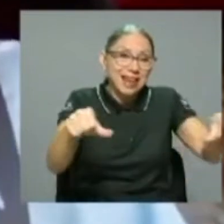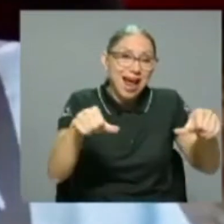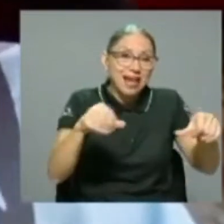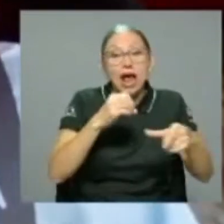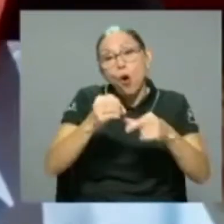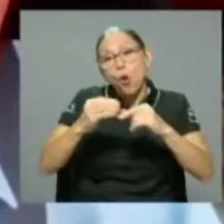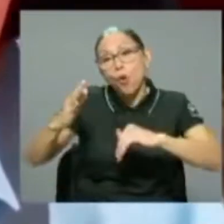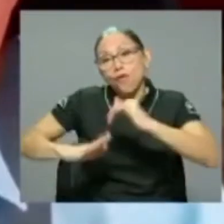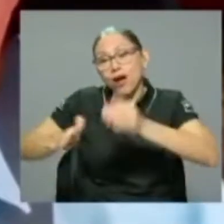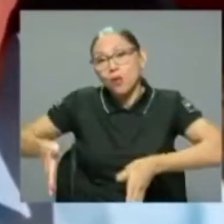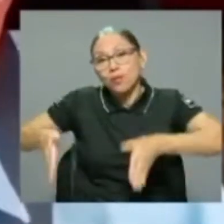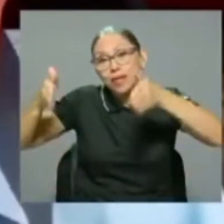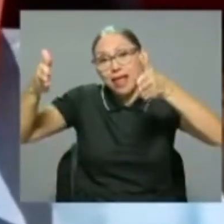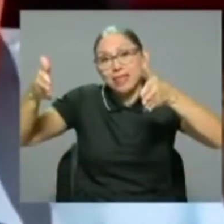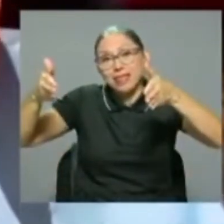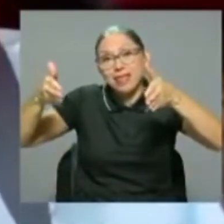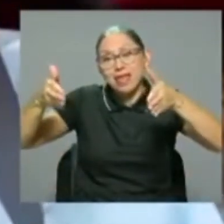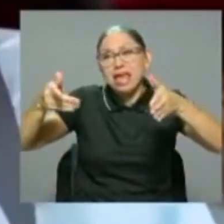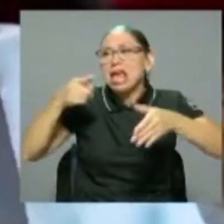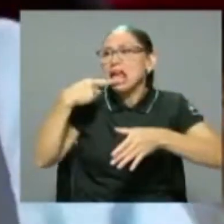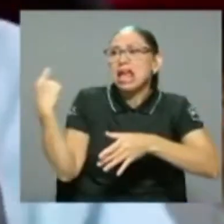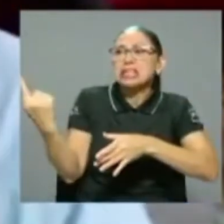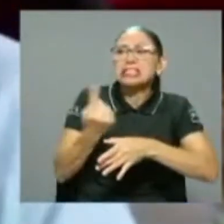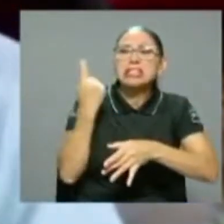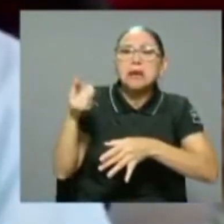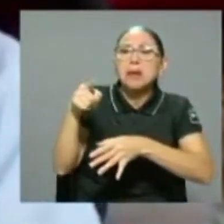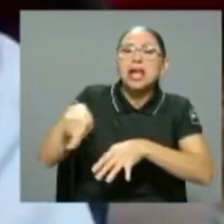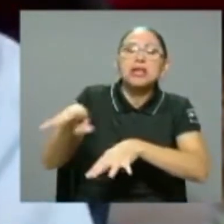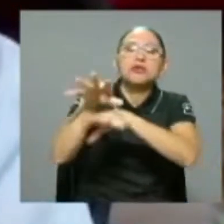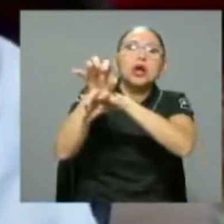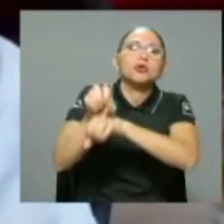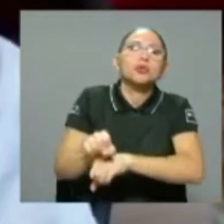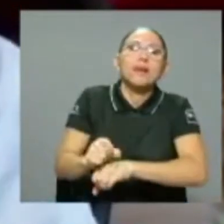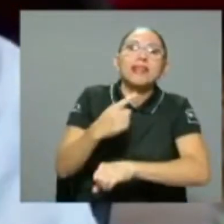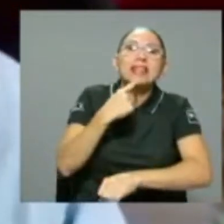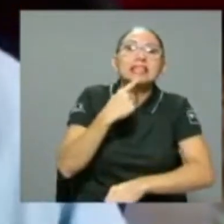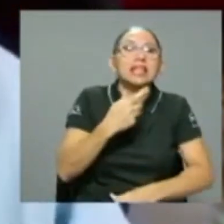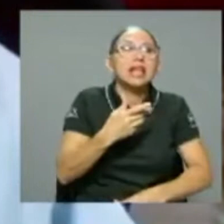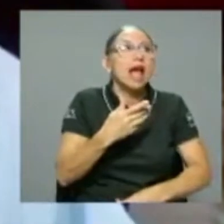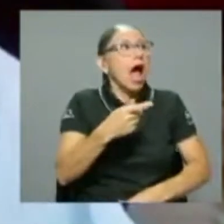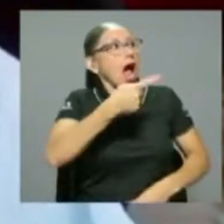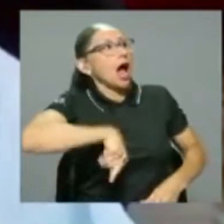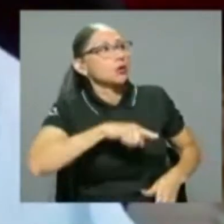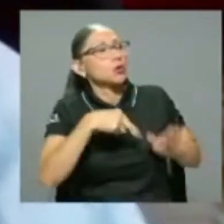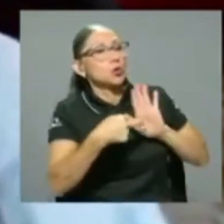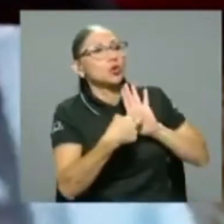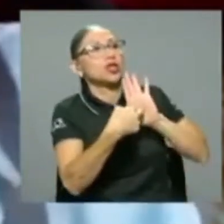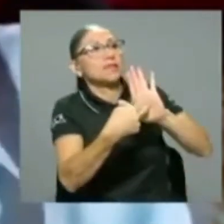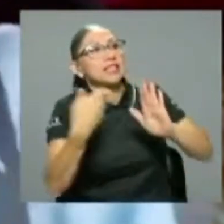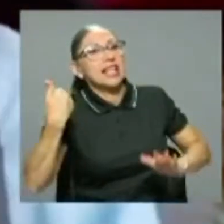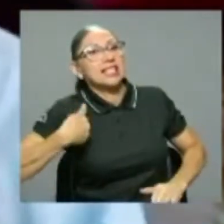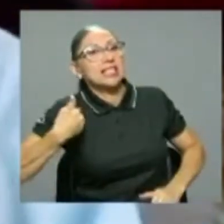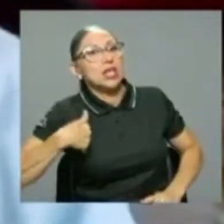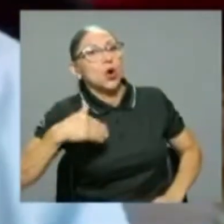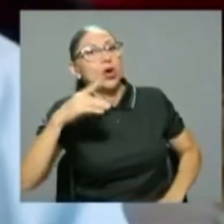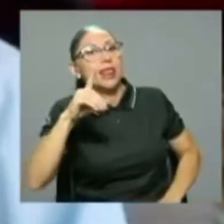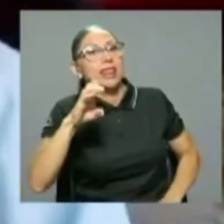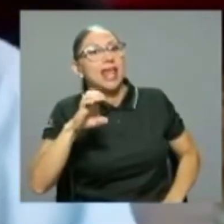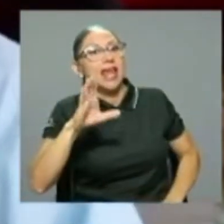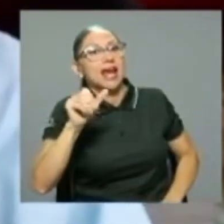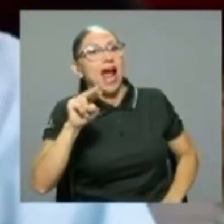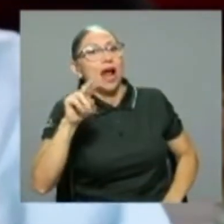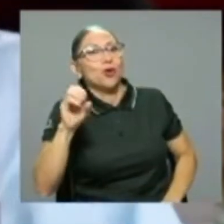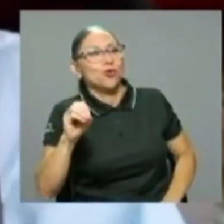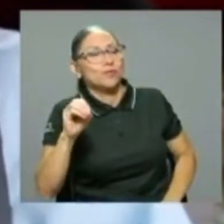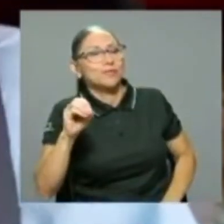universitario, solían decir que nos represente el señor decano. Y eso yo creo que era